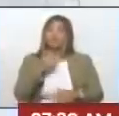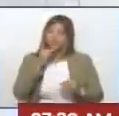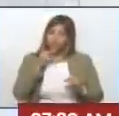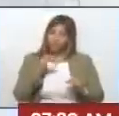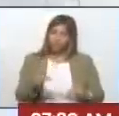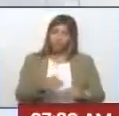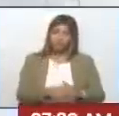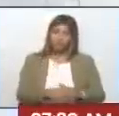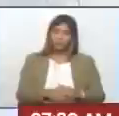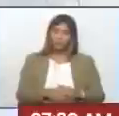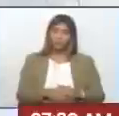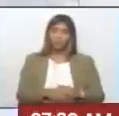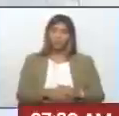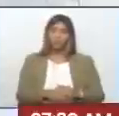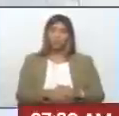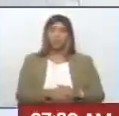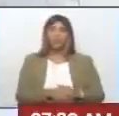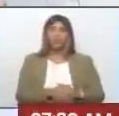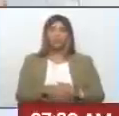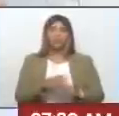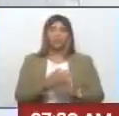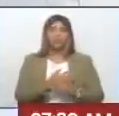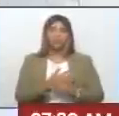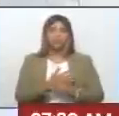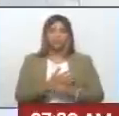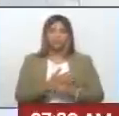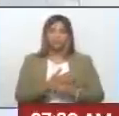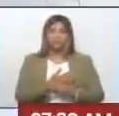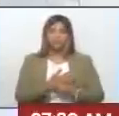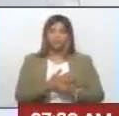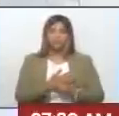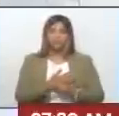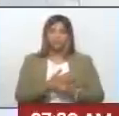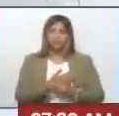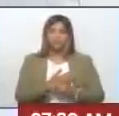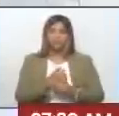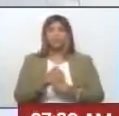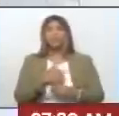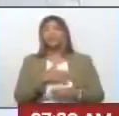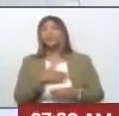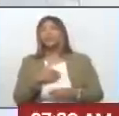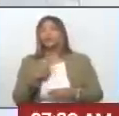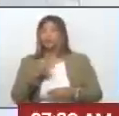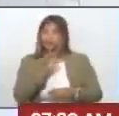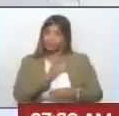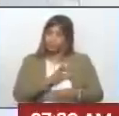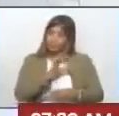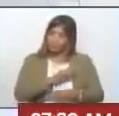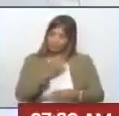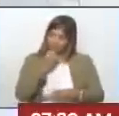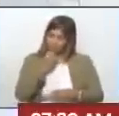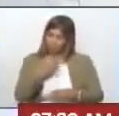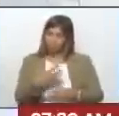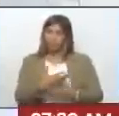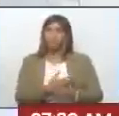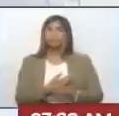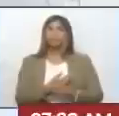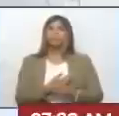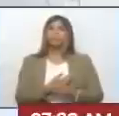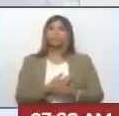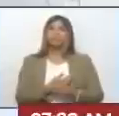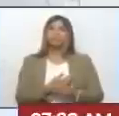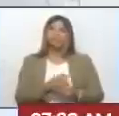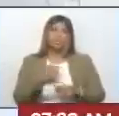claro, el welfare state. Yeah. O sea, la sociedad de bienestar. Nosotros queremos una sociedad de bienestar social,